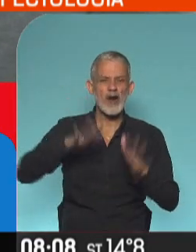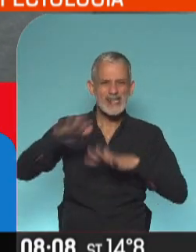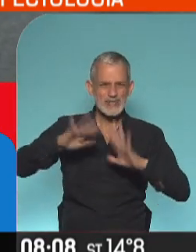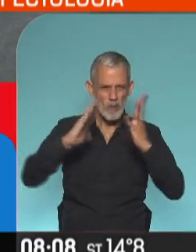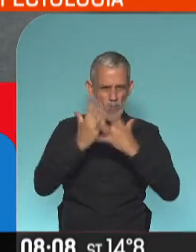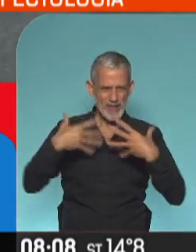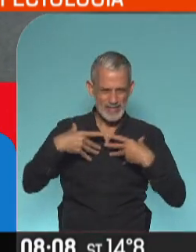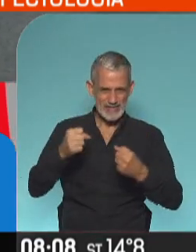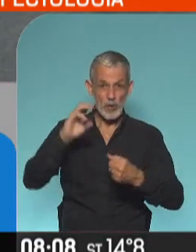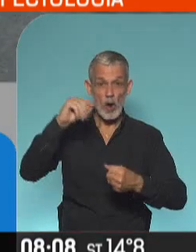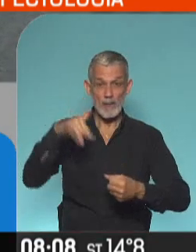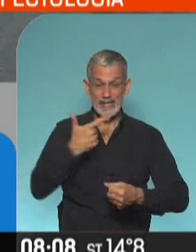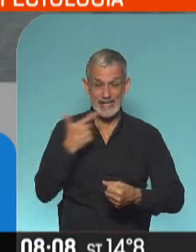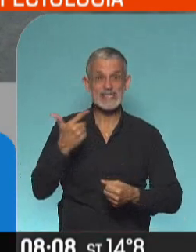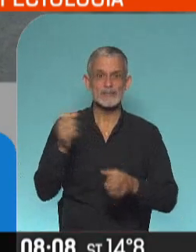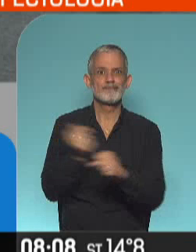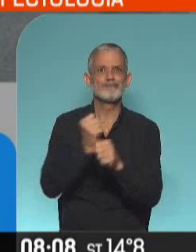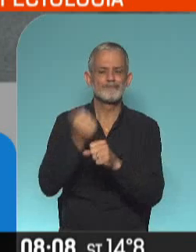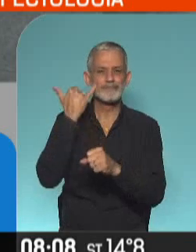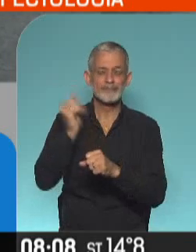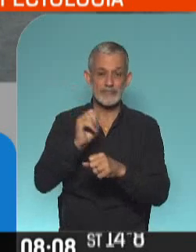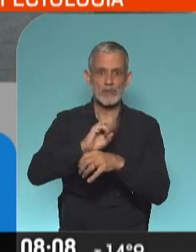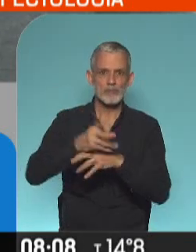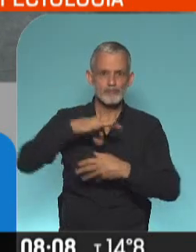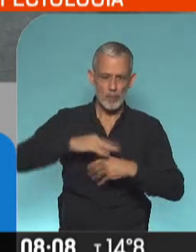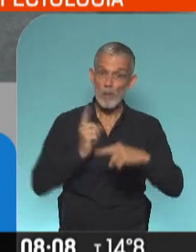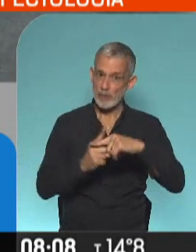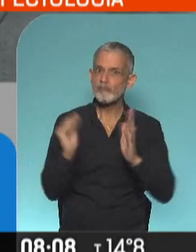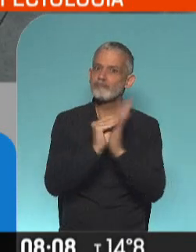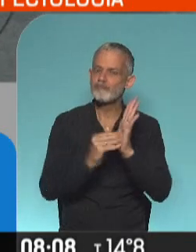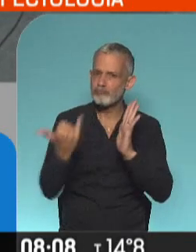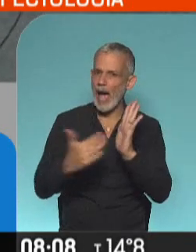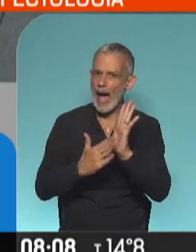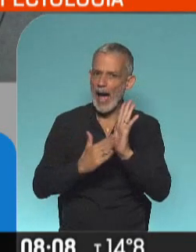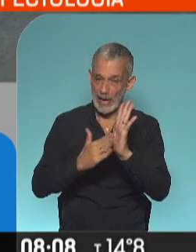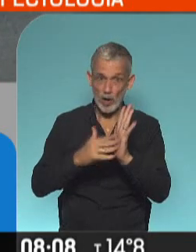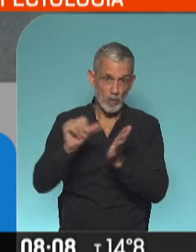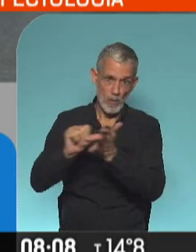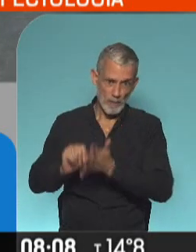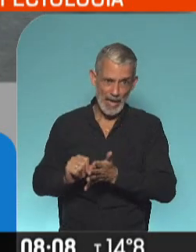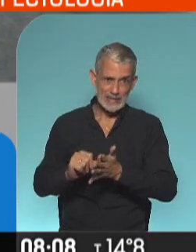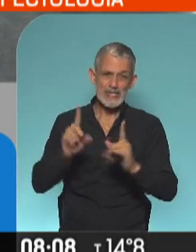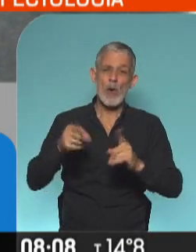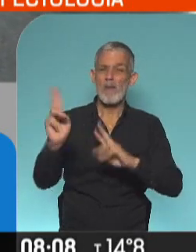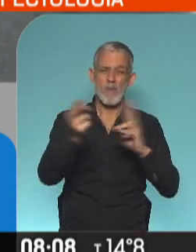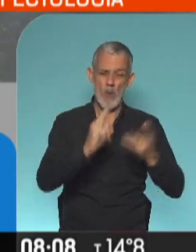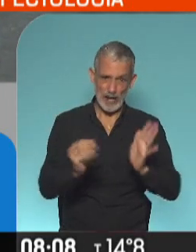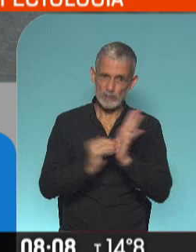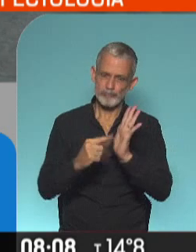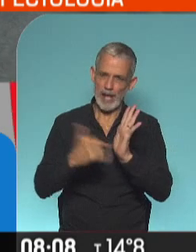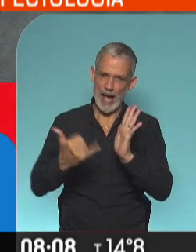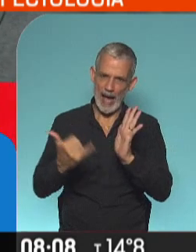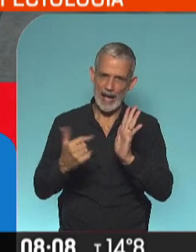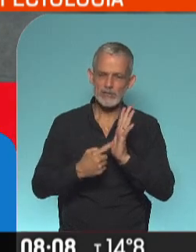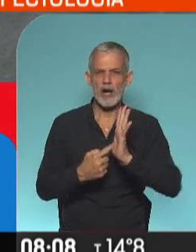pueden confirmar que los casos de los positivos están documentados, y como en todos los países, y obviamente también las muertes, obviamente que